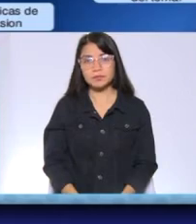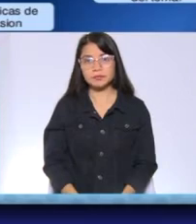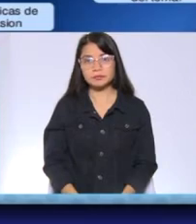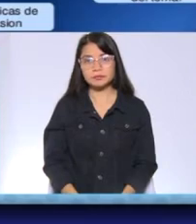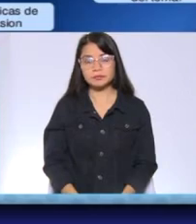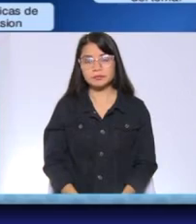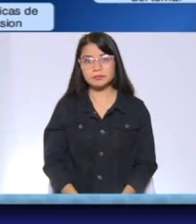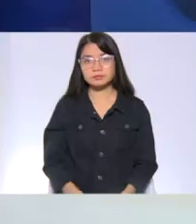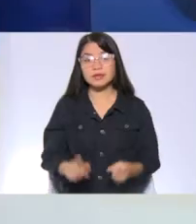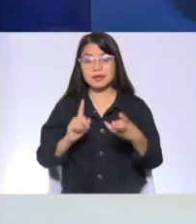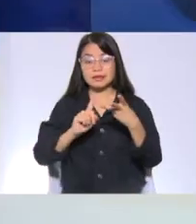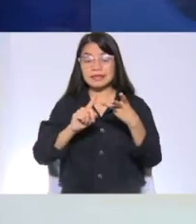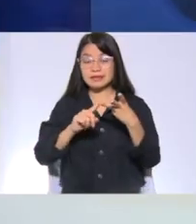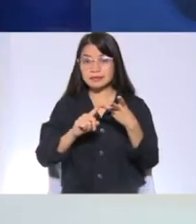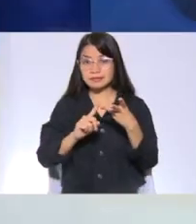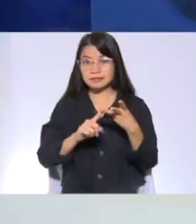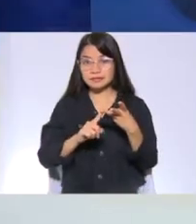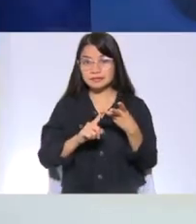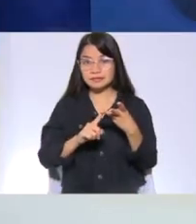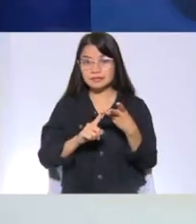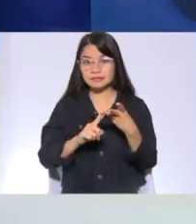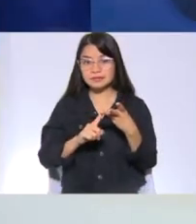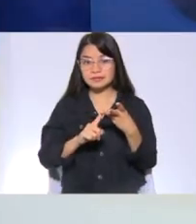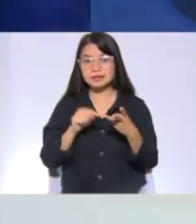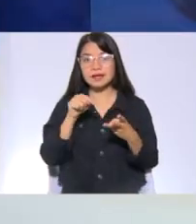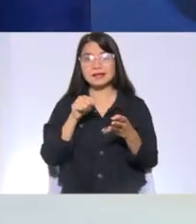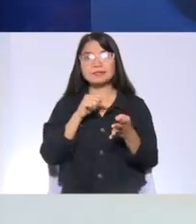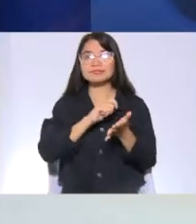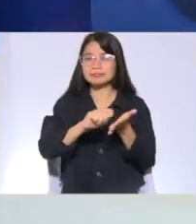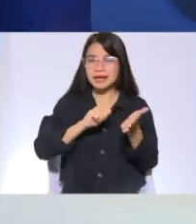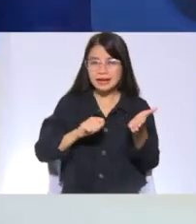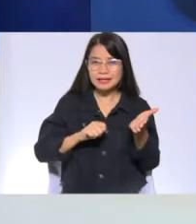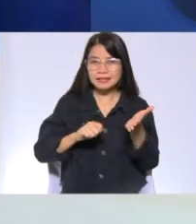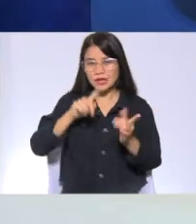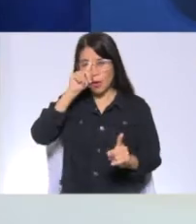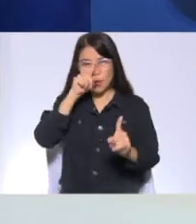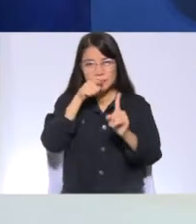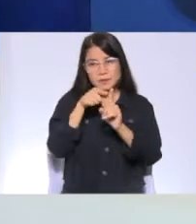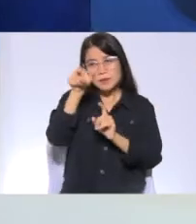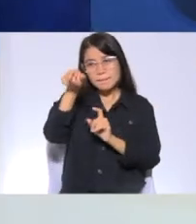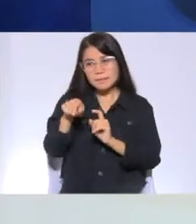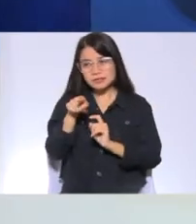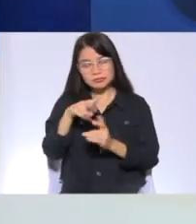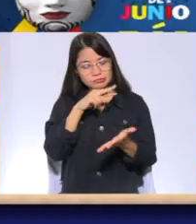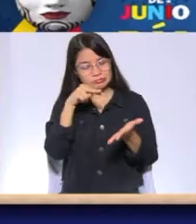apelando o dirigiéndose al lector que está recibiendo esa información.